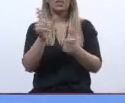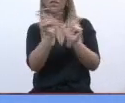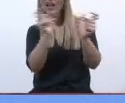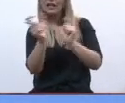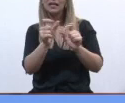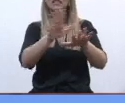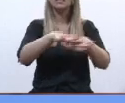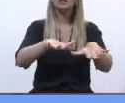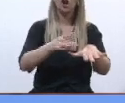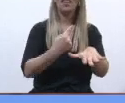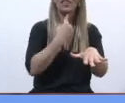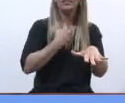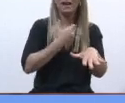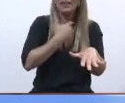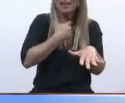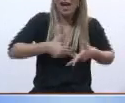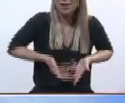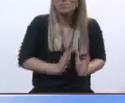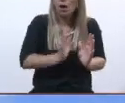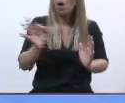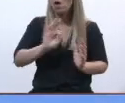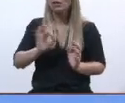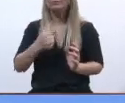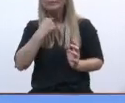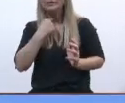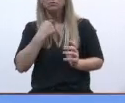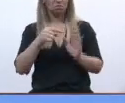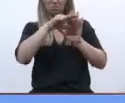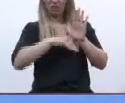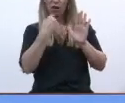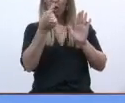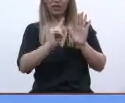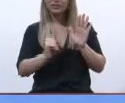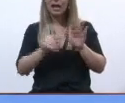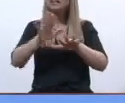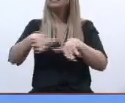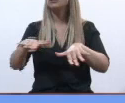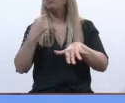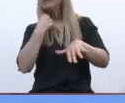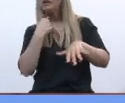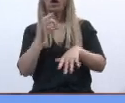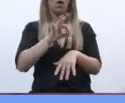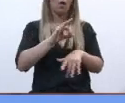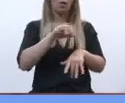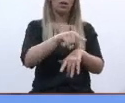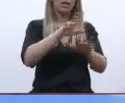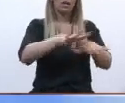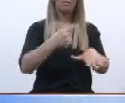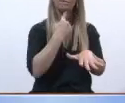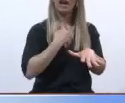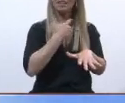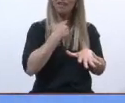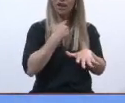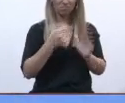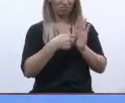deseados, presidenta. No hay absolutamente ninguna distinción en la Convención de los Derechos del Niño. Todo lo contrario,